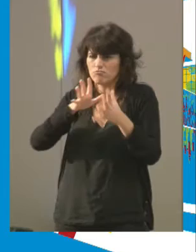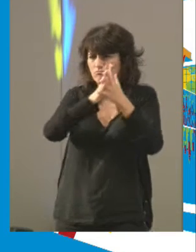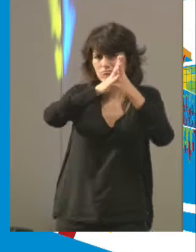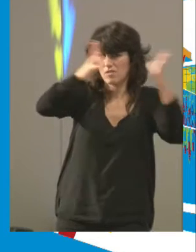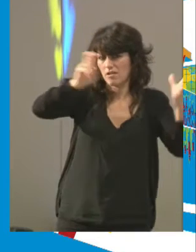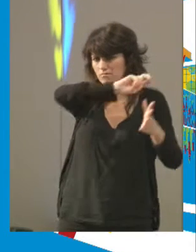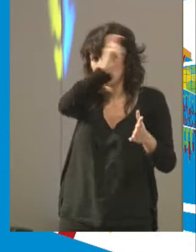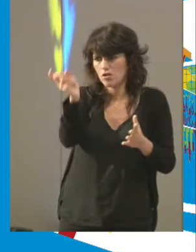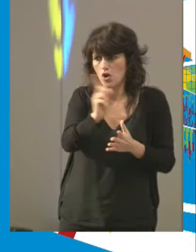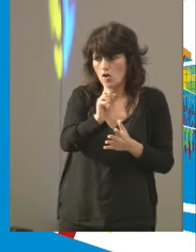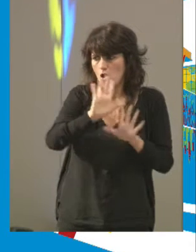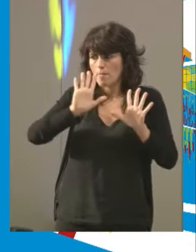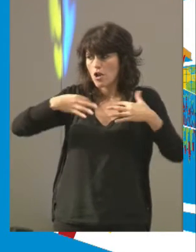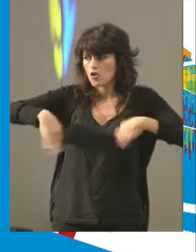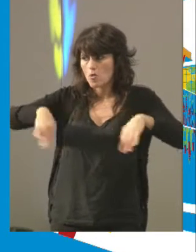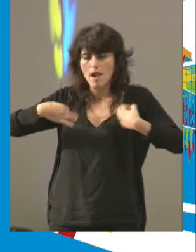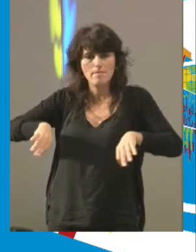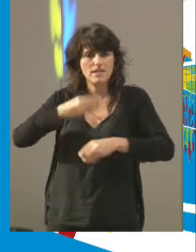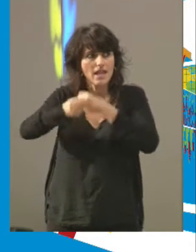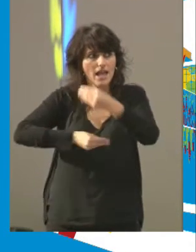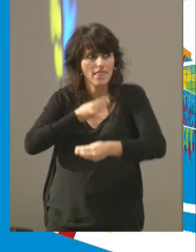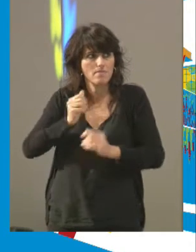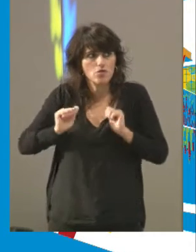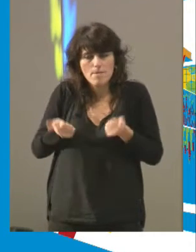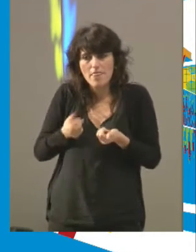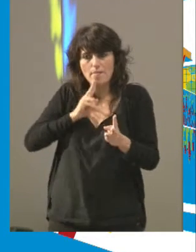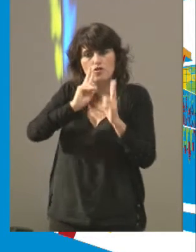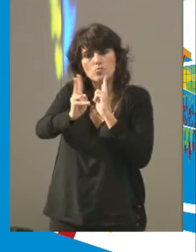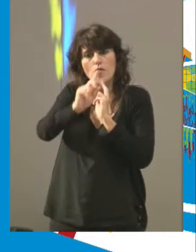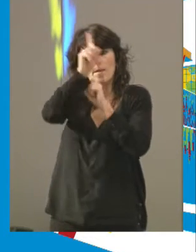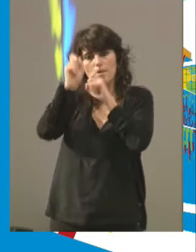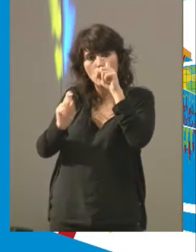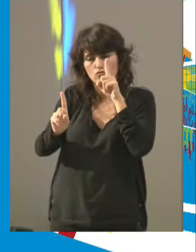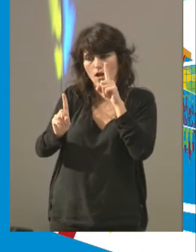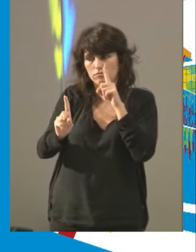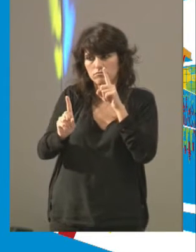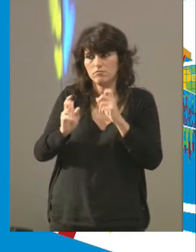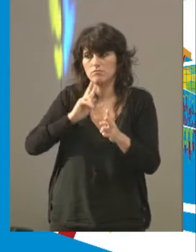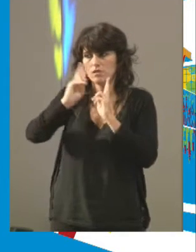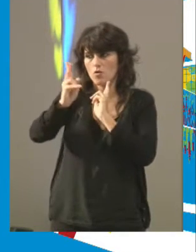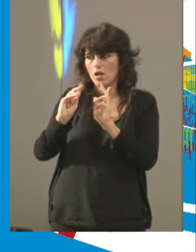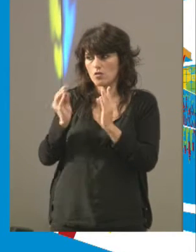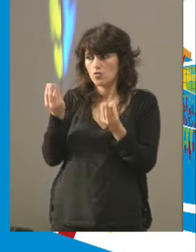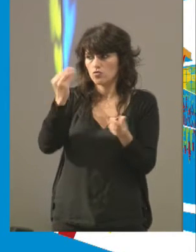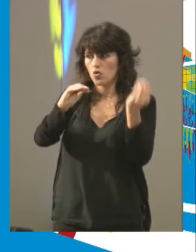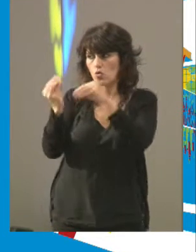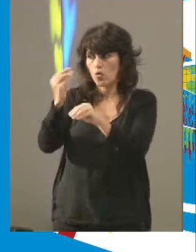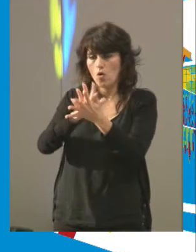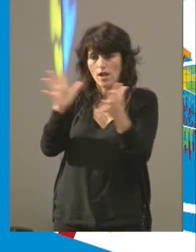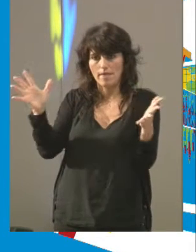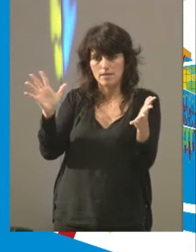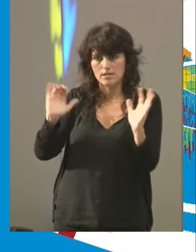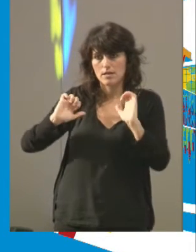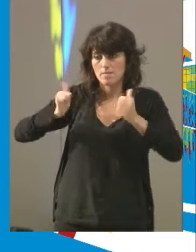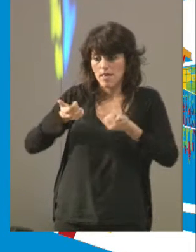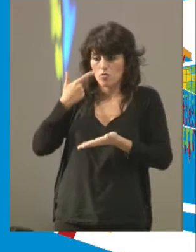multinacionales, pues normalmente hacemos un piloto con ellos y empezamos a responder una pregunta. Empezamos a solucionar esas grandes preguntas. Sí, empezamos con un